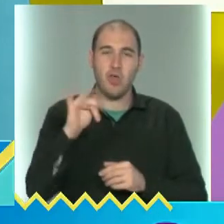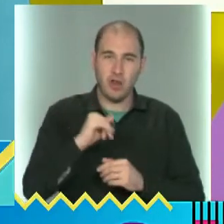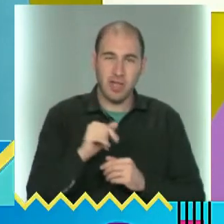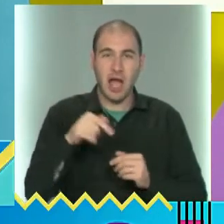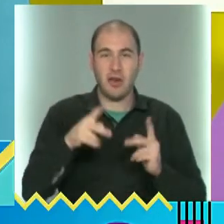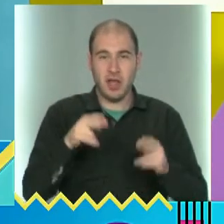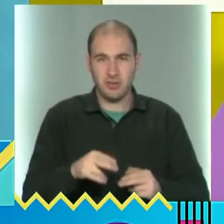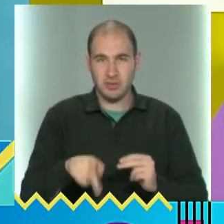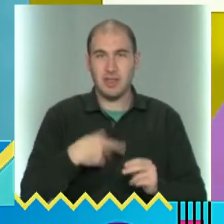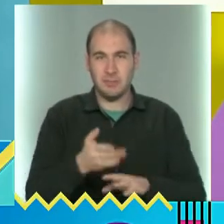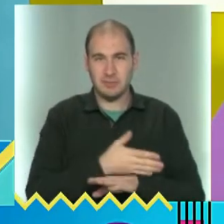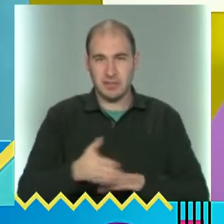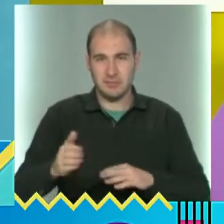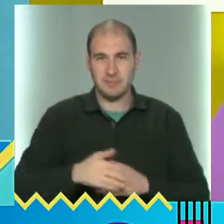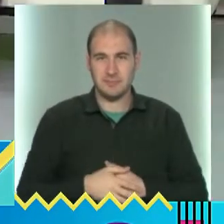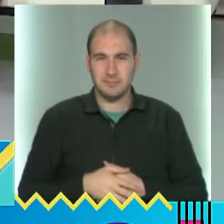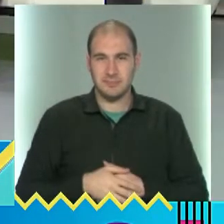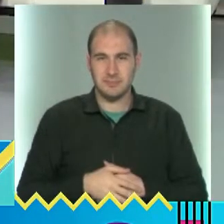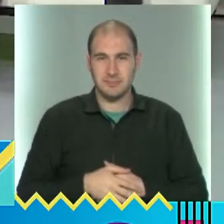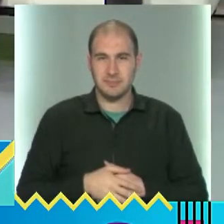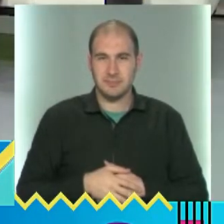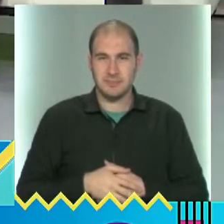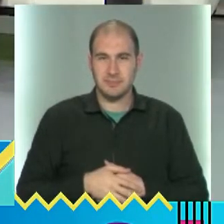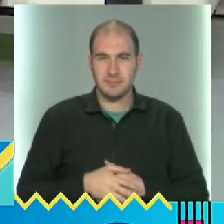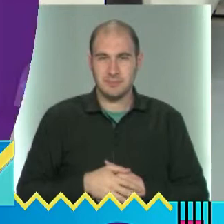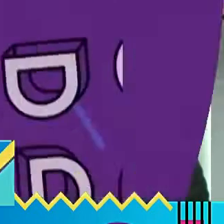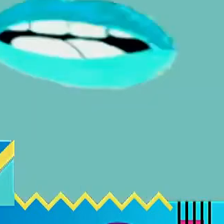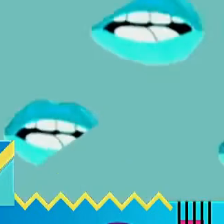Ahora nos vamos a un pequeño corte y enseguida continuamos con más. Yo los veo.